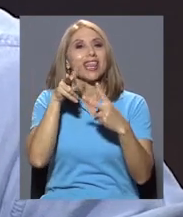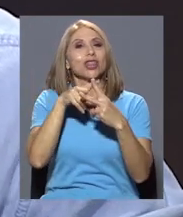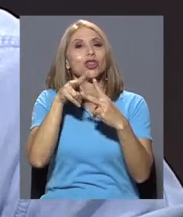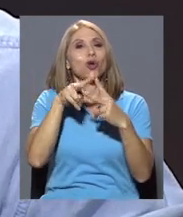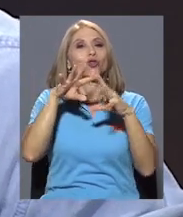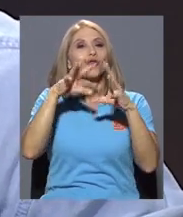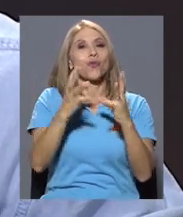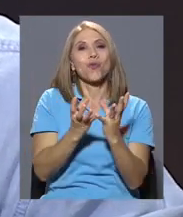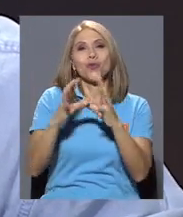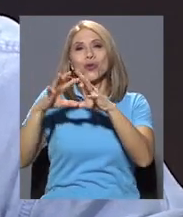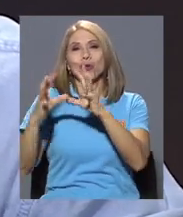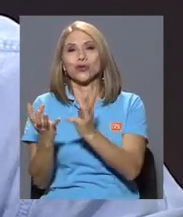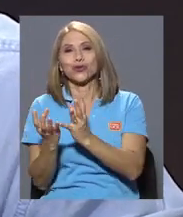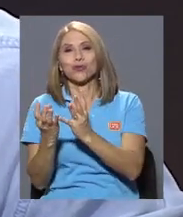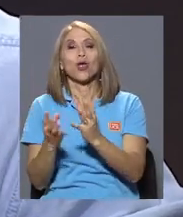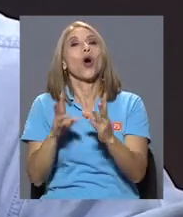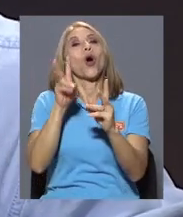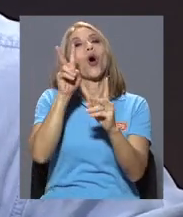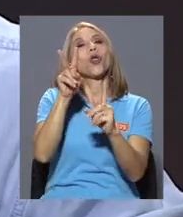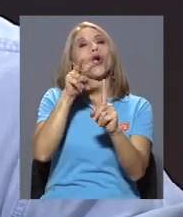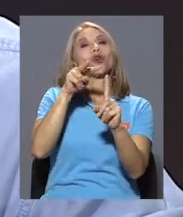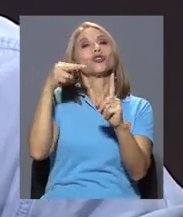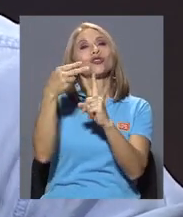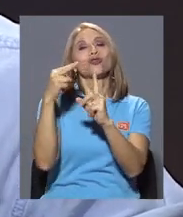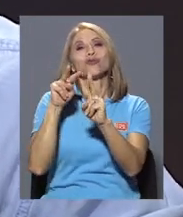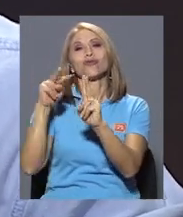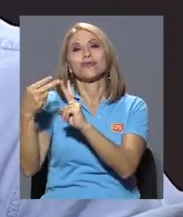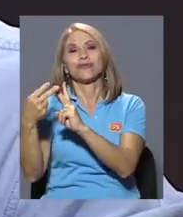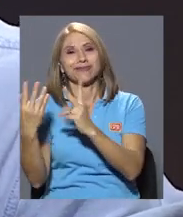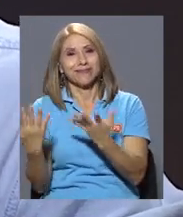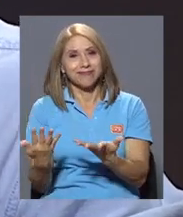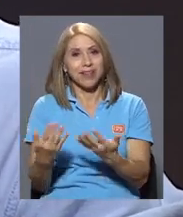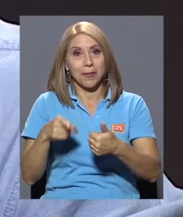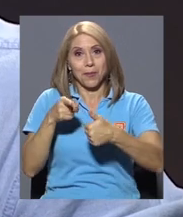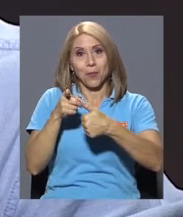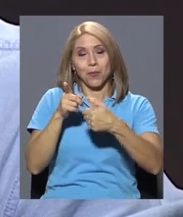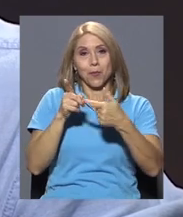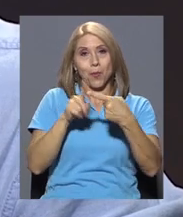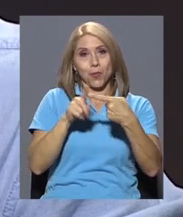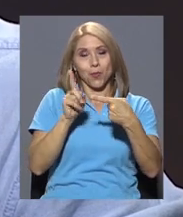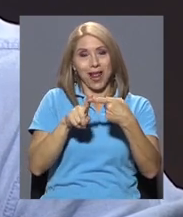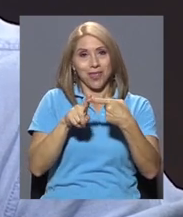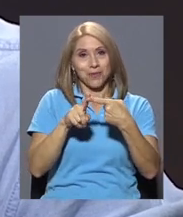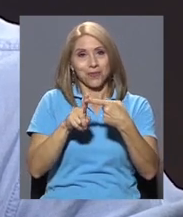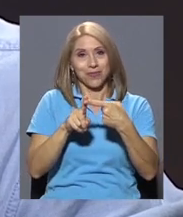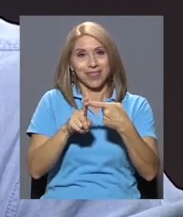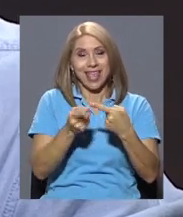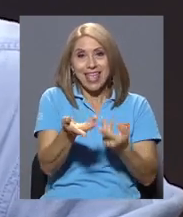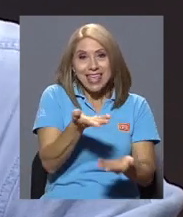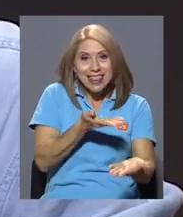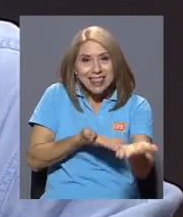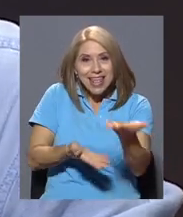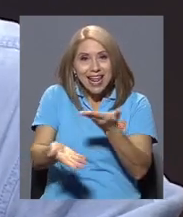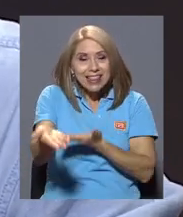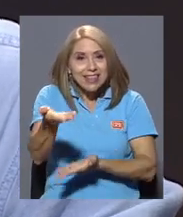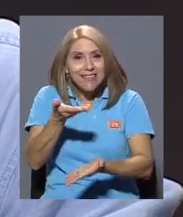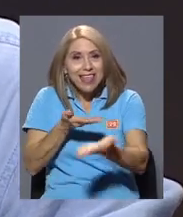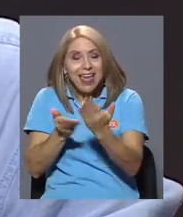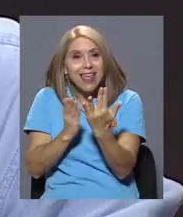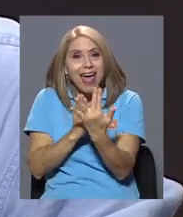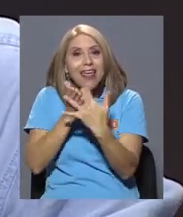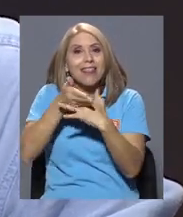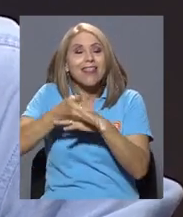o en dos vertientes digamos de esa interactividad por un lado la interactividad a partir de las herramientas